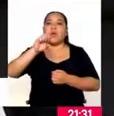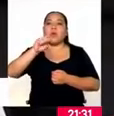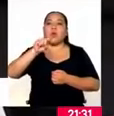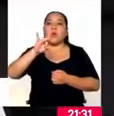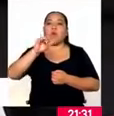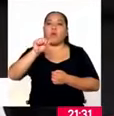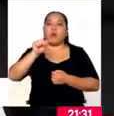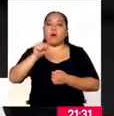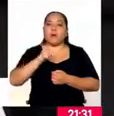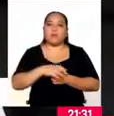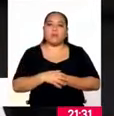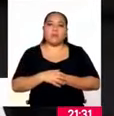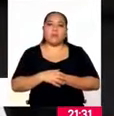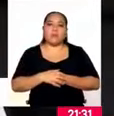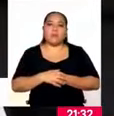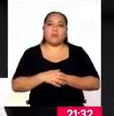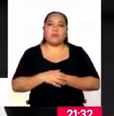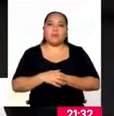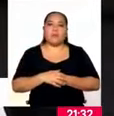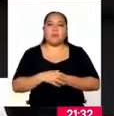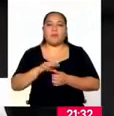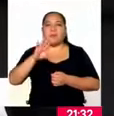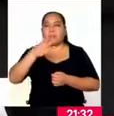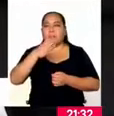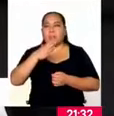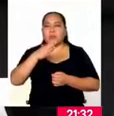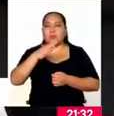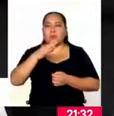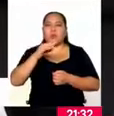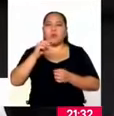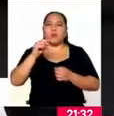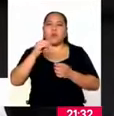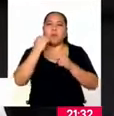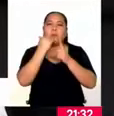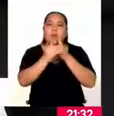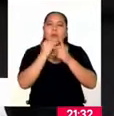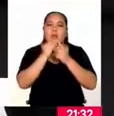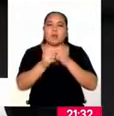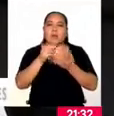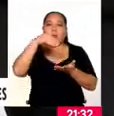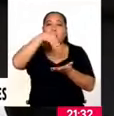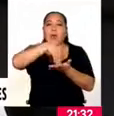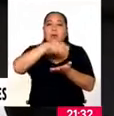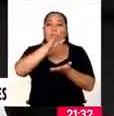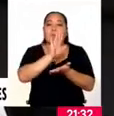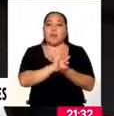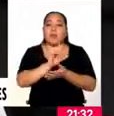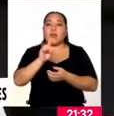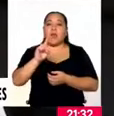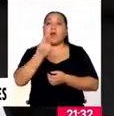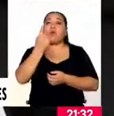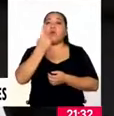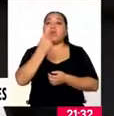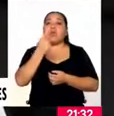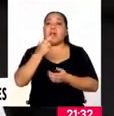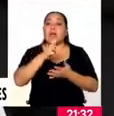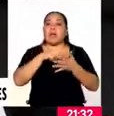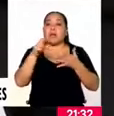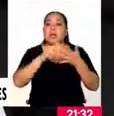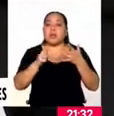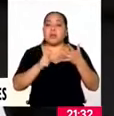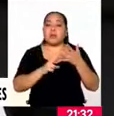restringidas parcialmente. Madre de Dios fue la única región de la macroregión sur que